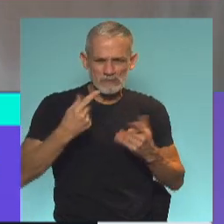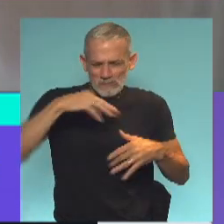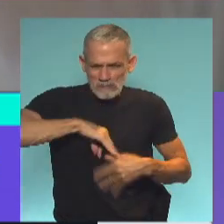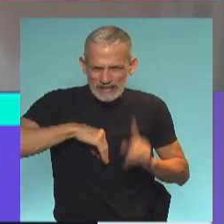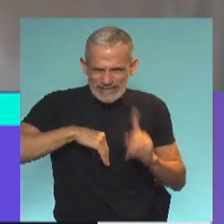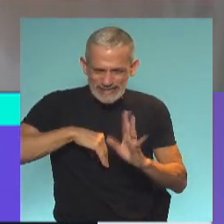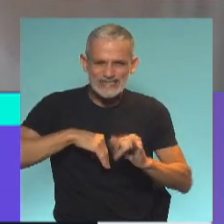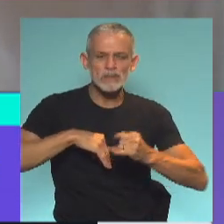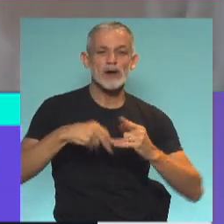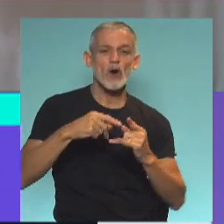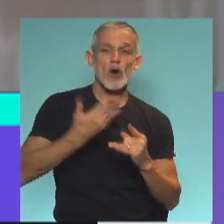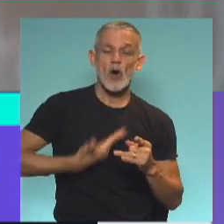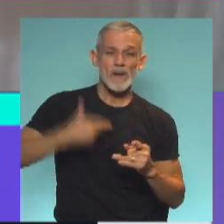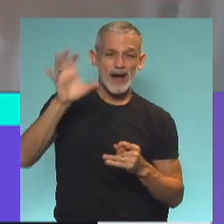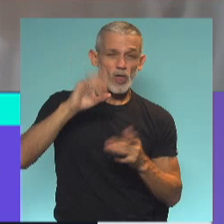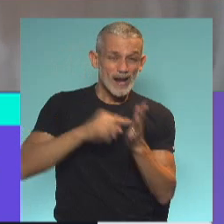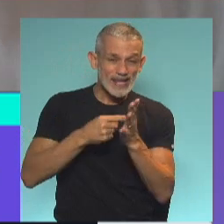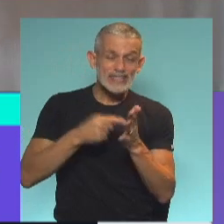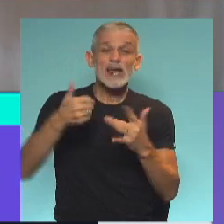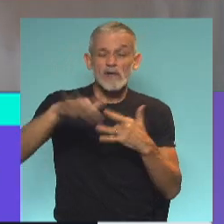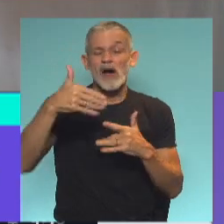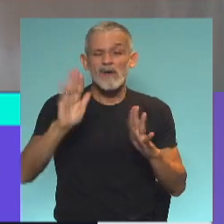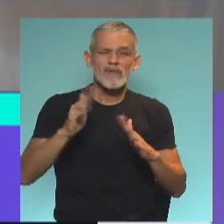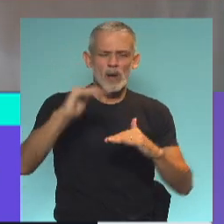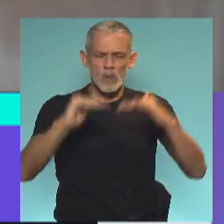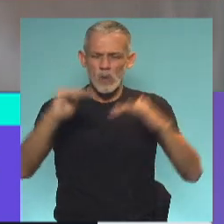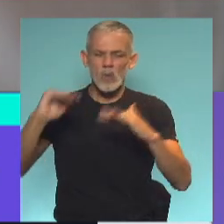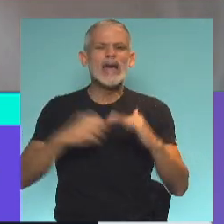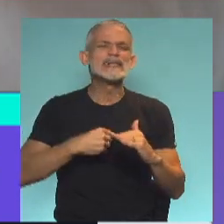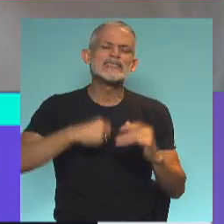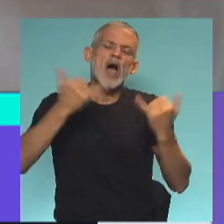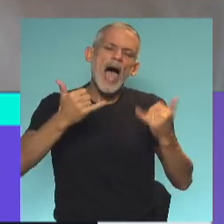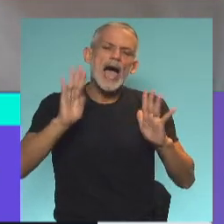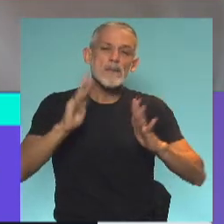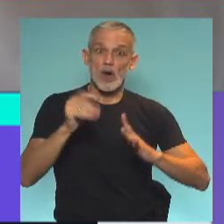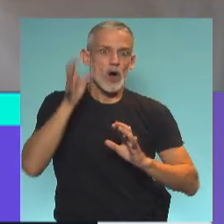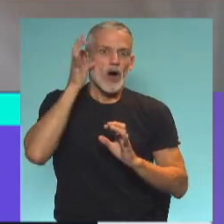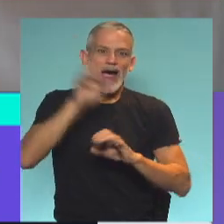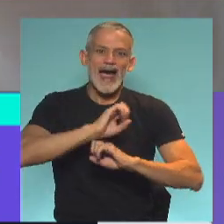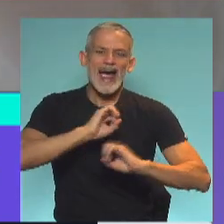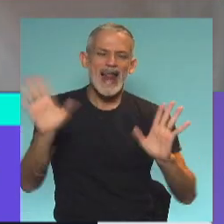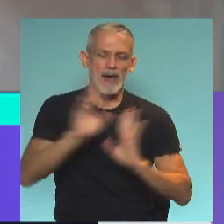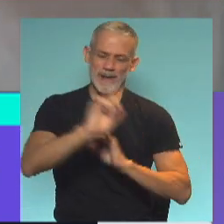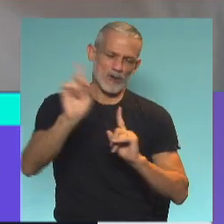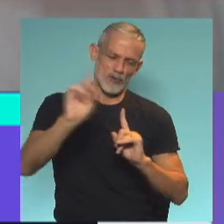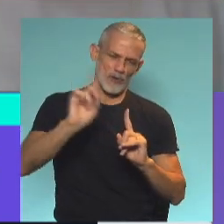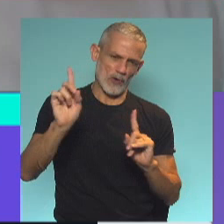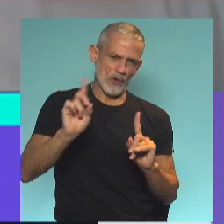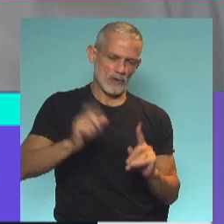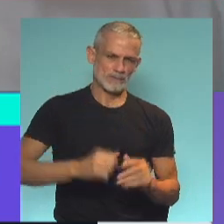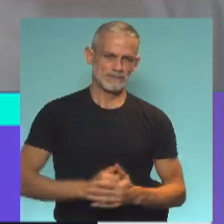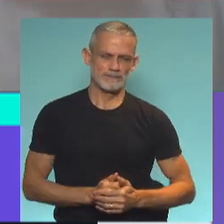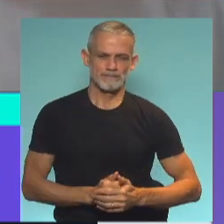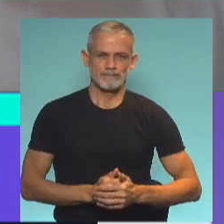el gobernador de Entre Ríos va a cursar un cuadro más o menos sintomático, pero sabemos que probabilísticamente no va a tener un cuadro